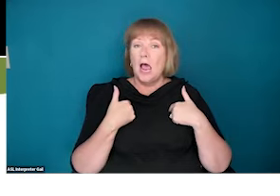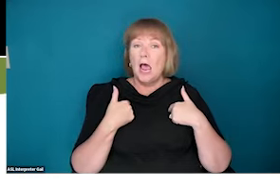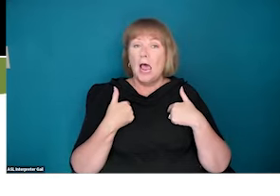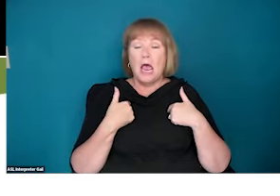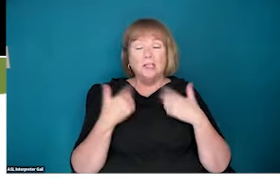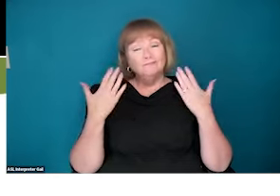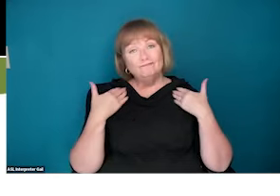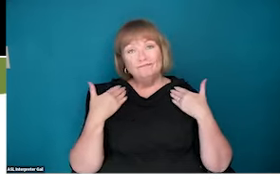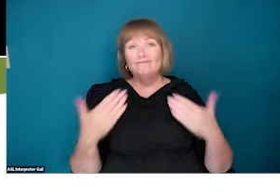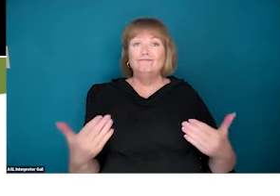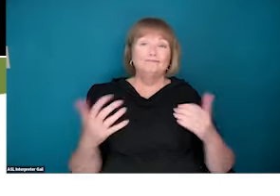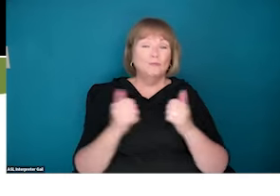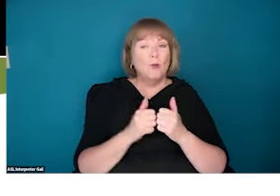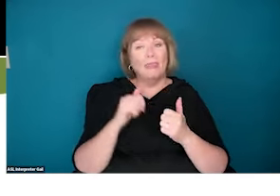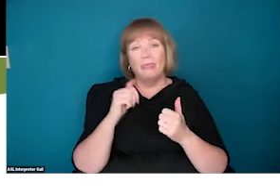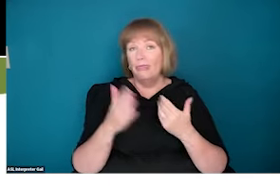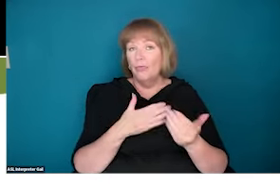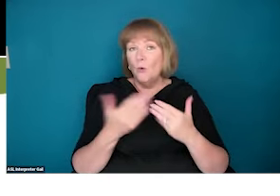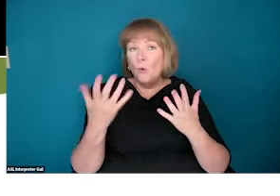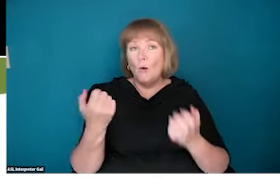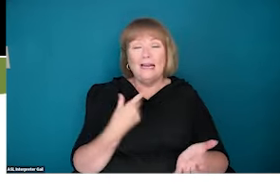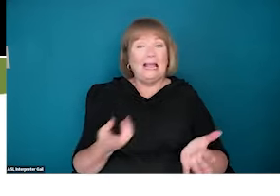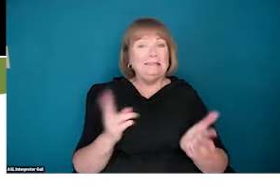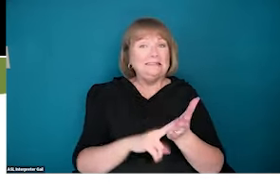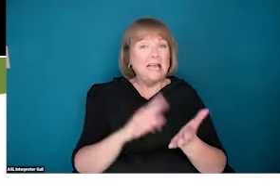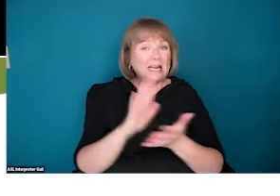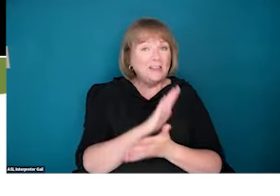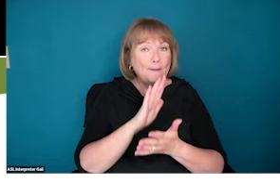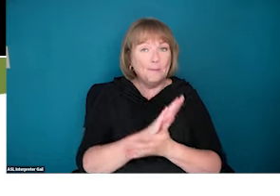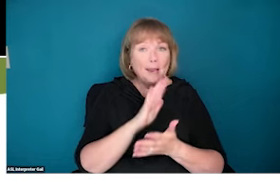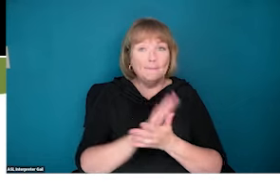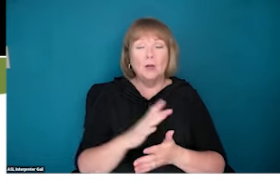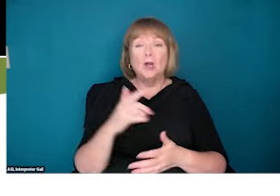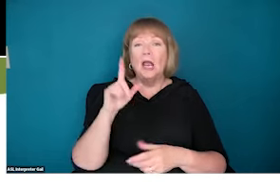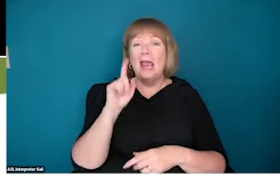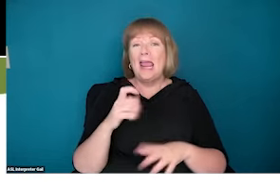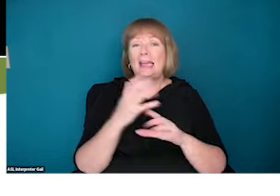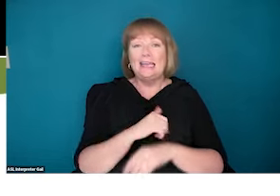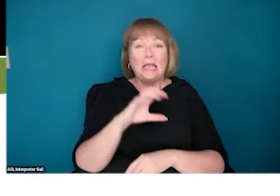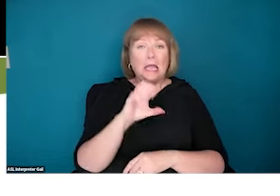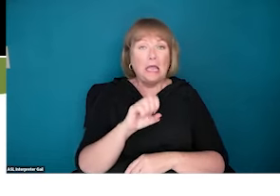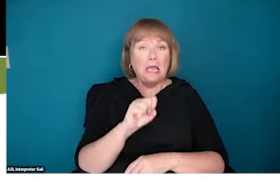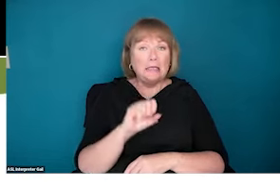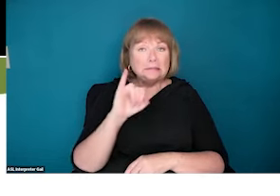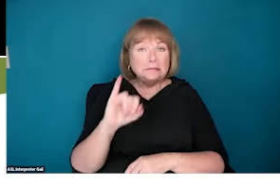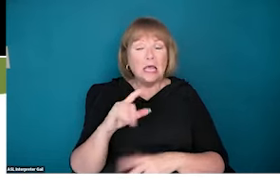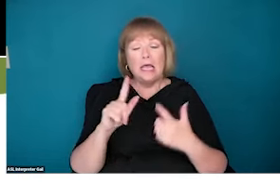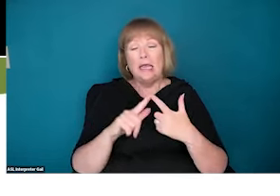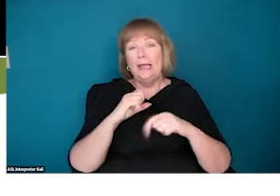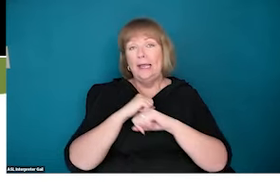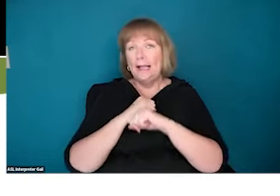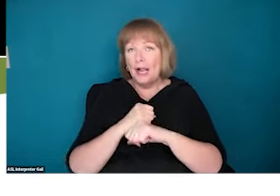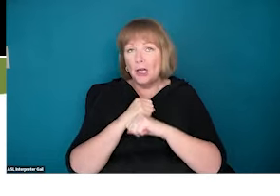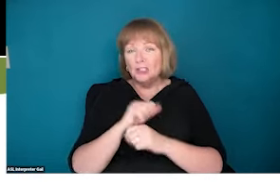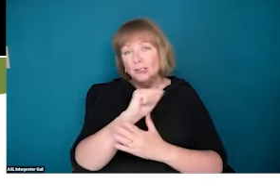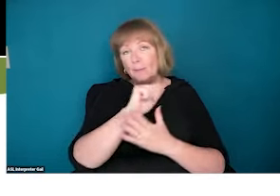de sensoriales con autismo. Entonces yo simplemente firmé los papeles y yo le